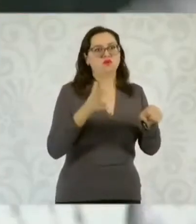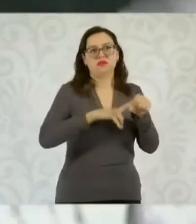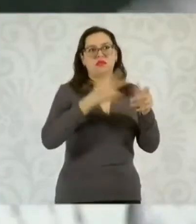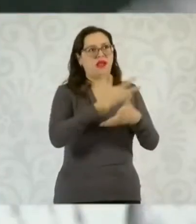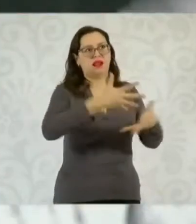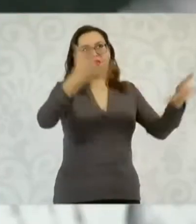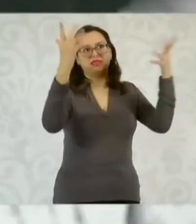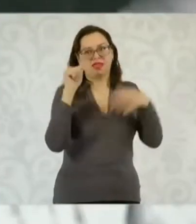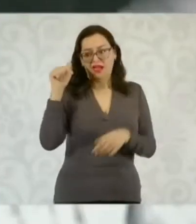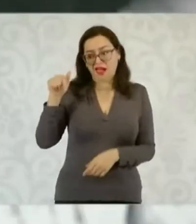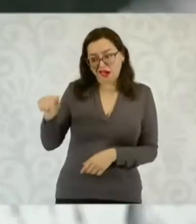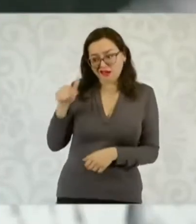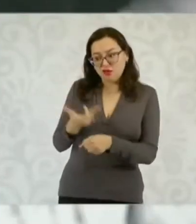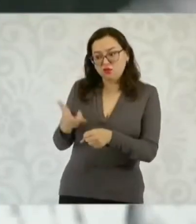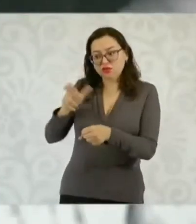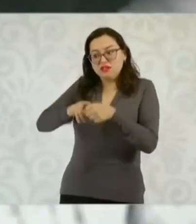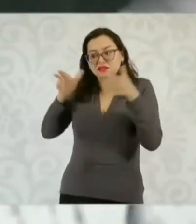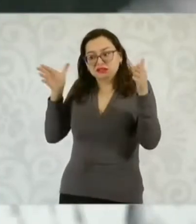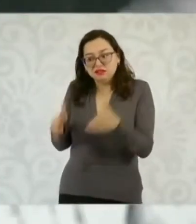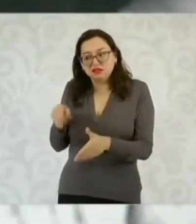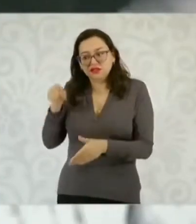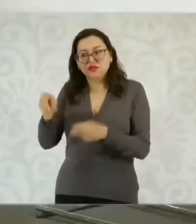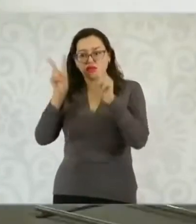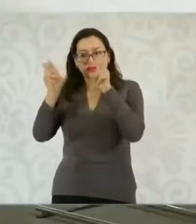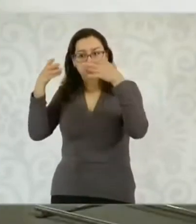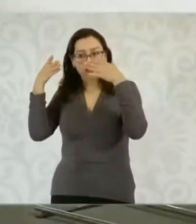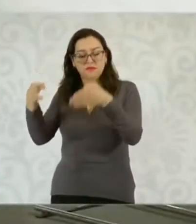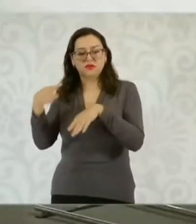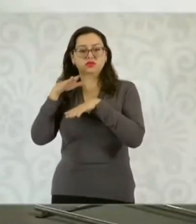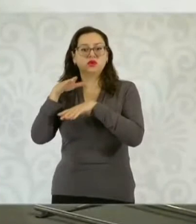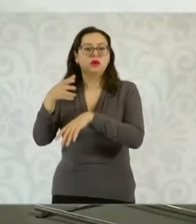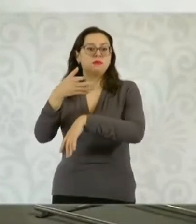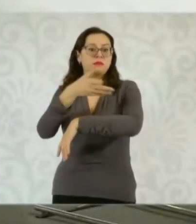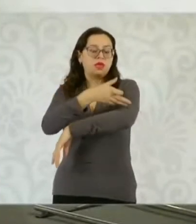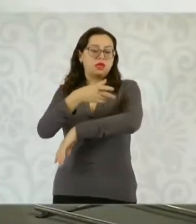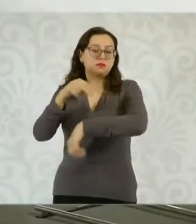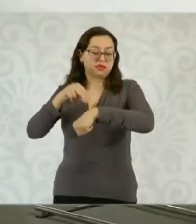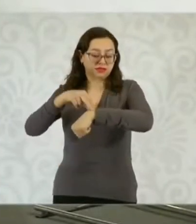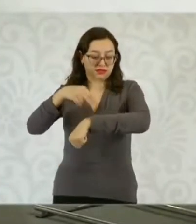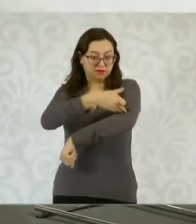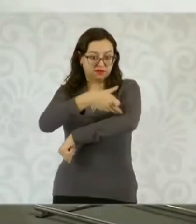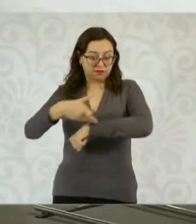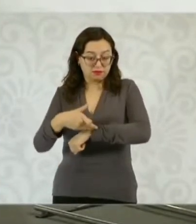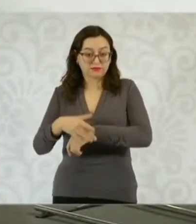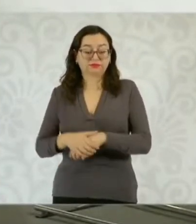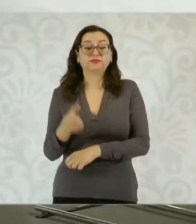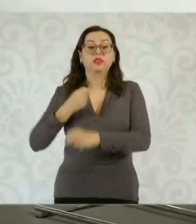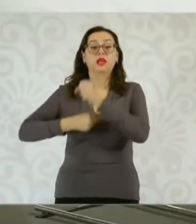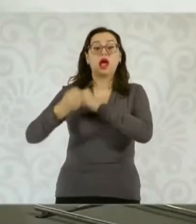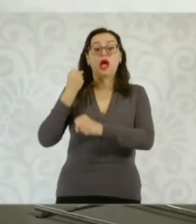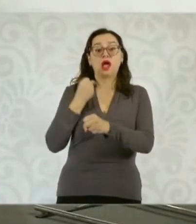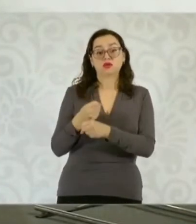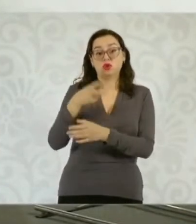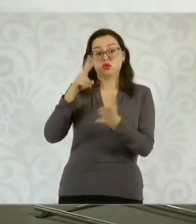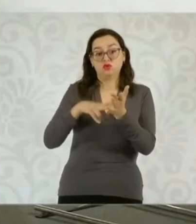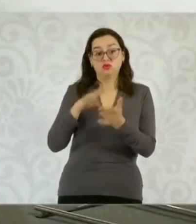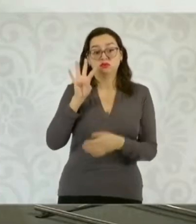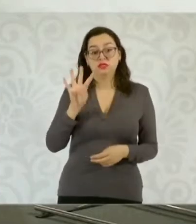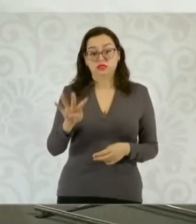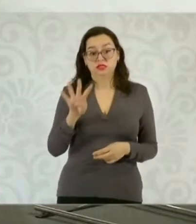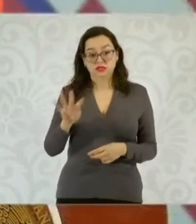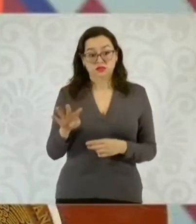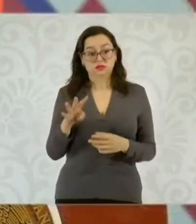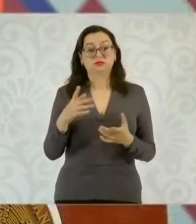la medicina familiar. También es importante decir que si en 2019 teníamos 760